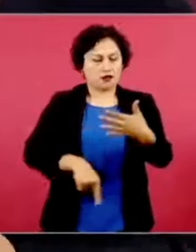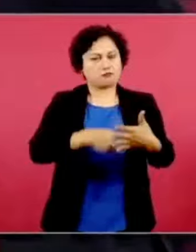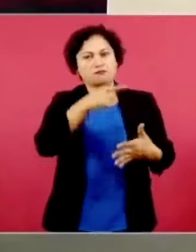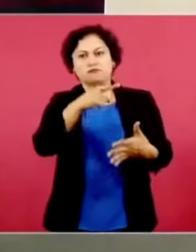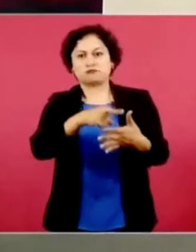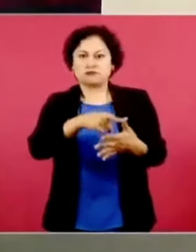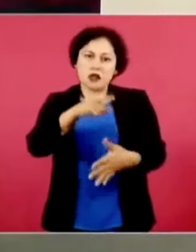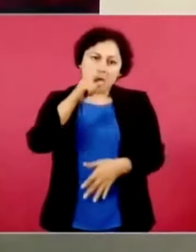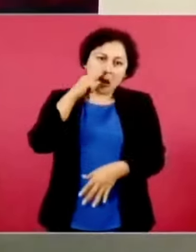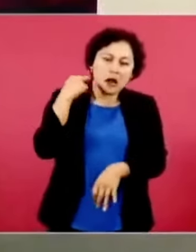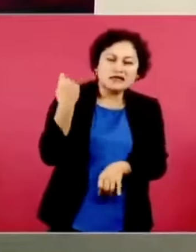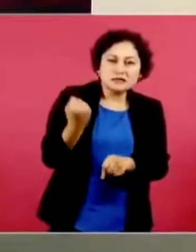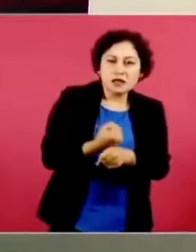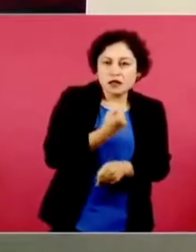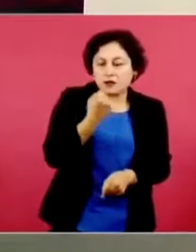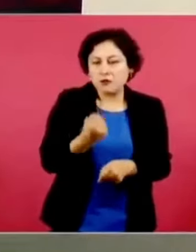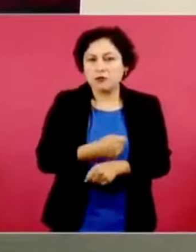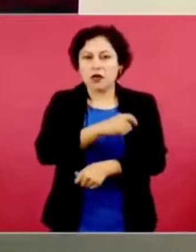Vamos a hablar de Madero.